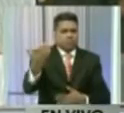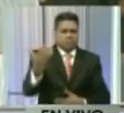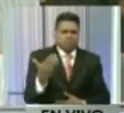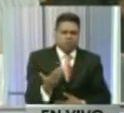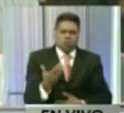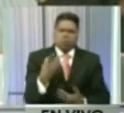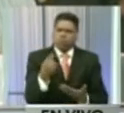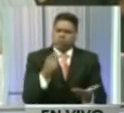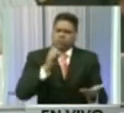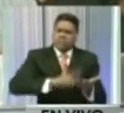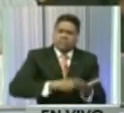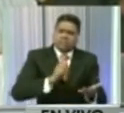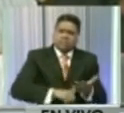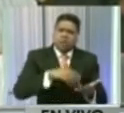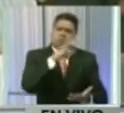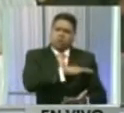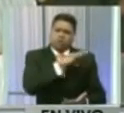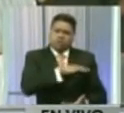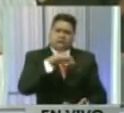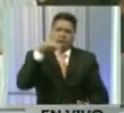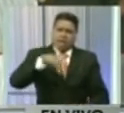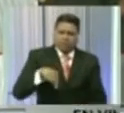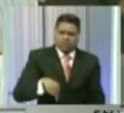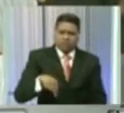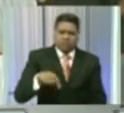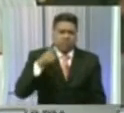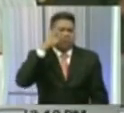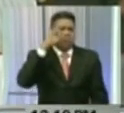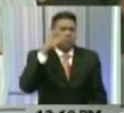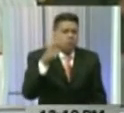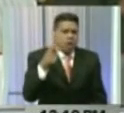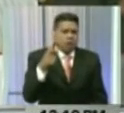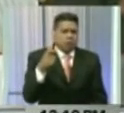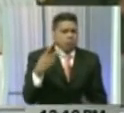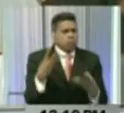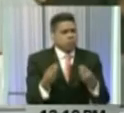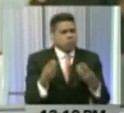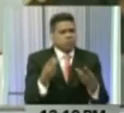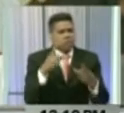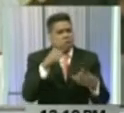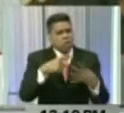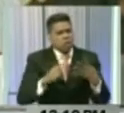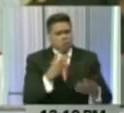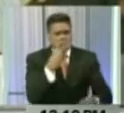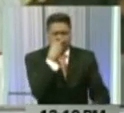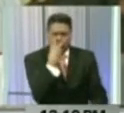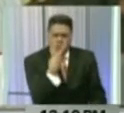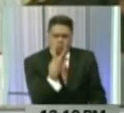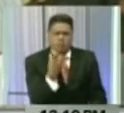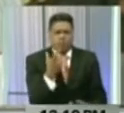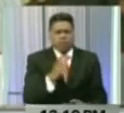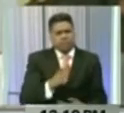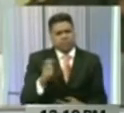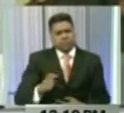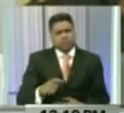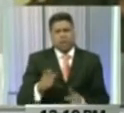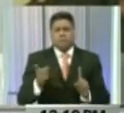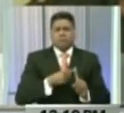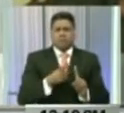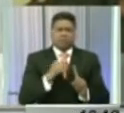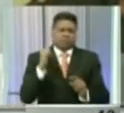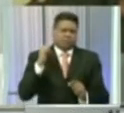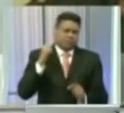social que había en nuestro pueblo. Y tuvo que, los primeros años, no